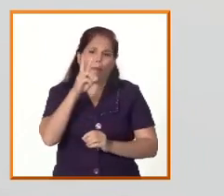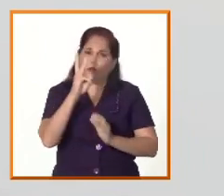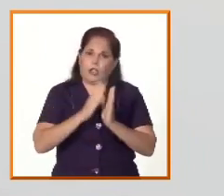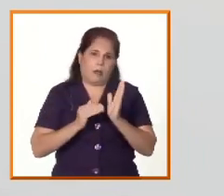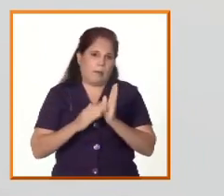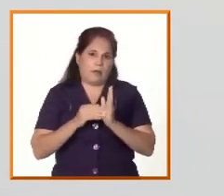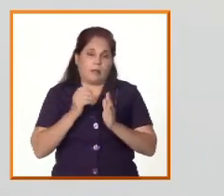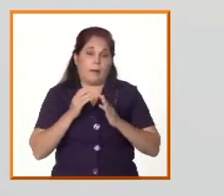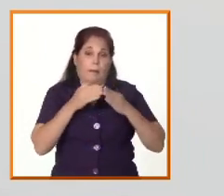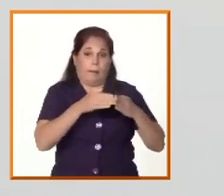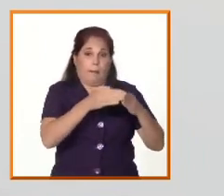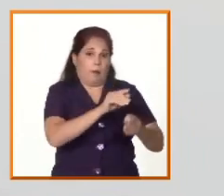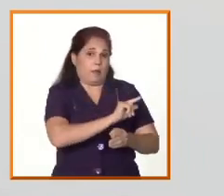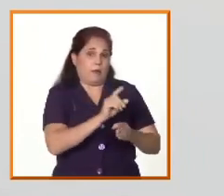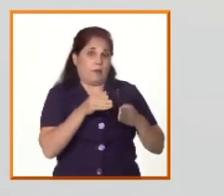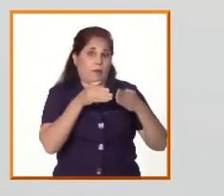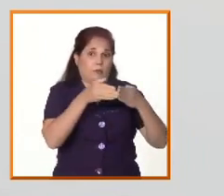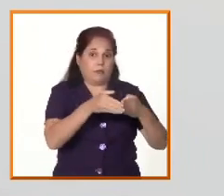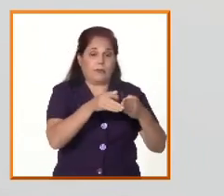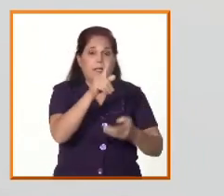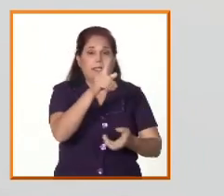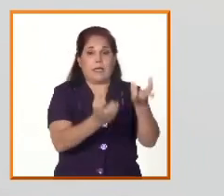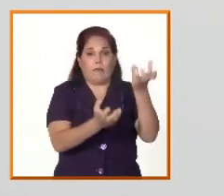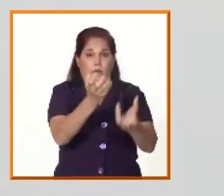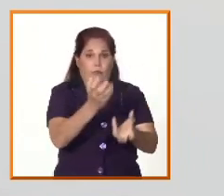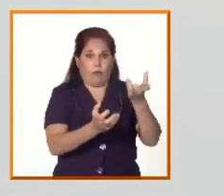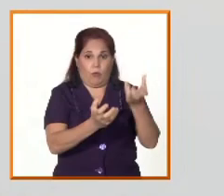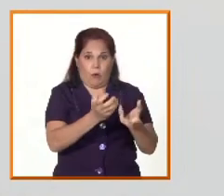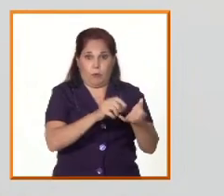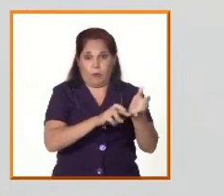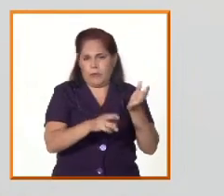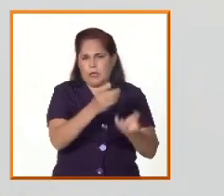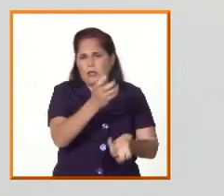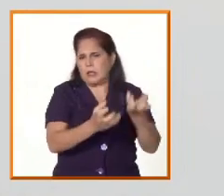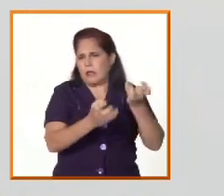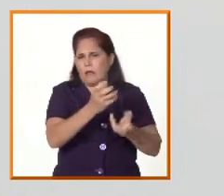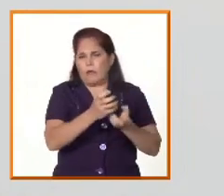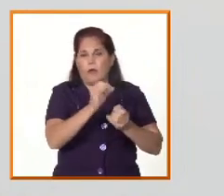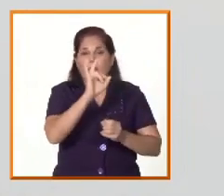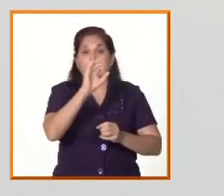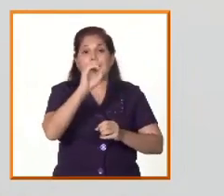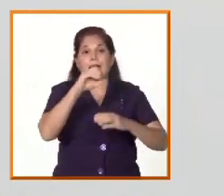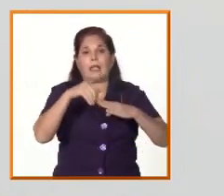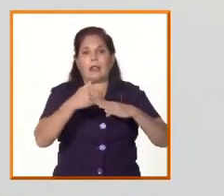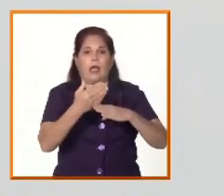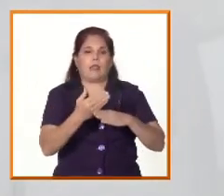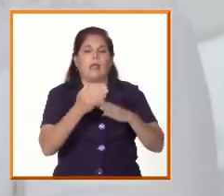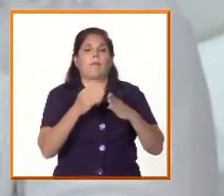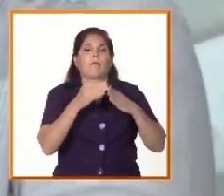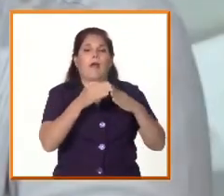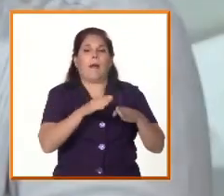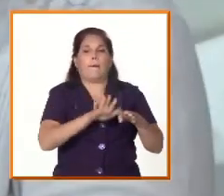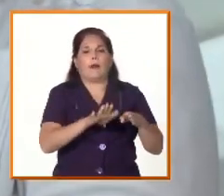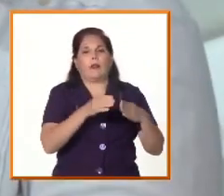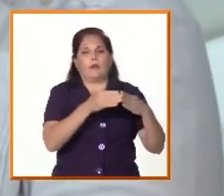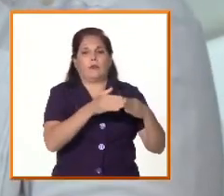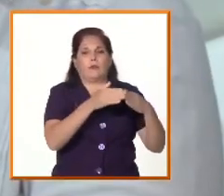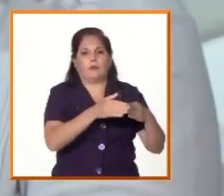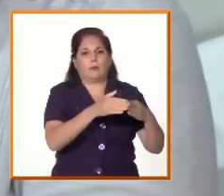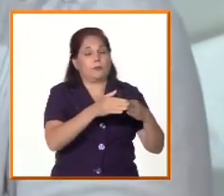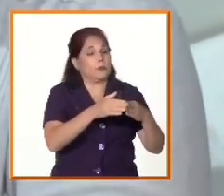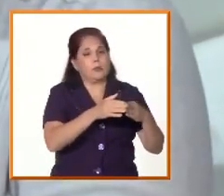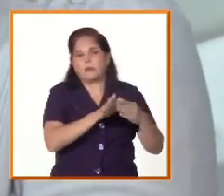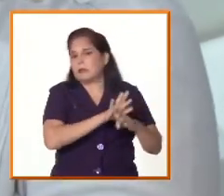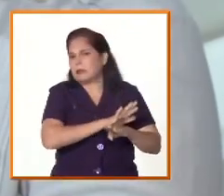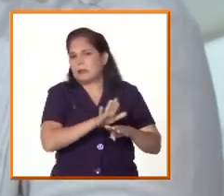el banco arribó recientemente a Cienfuegos estuvo más de 70 días para cargar en el puerto de orín ese barco perdió la ventana de